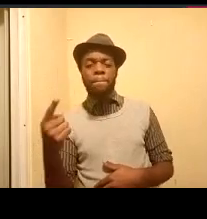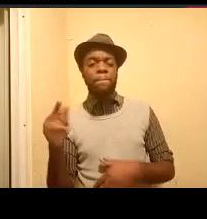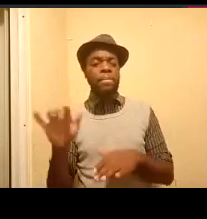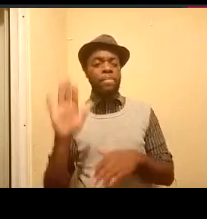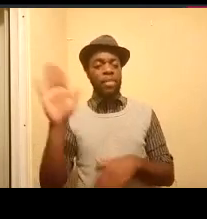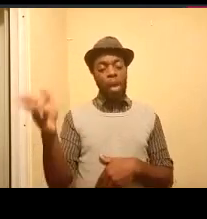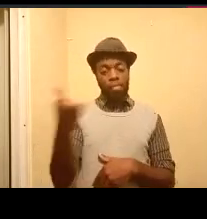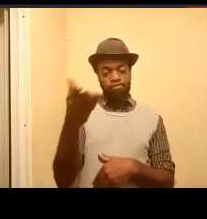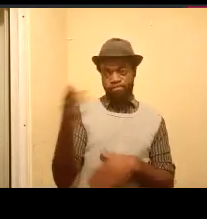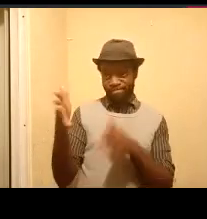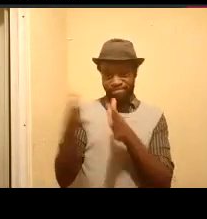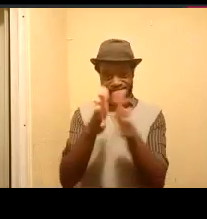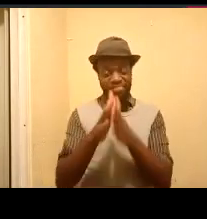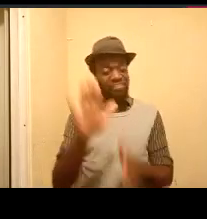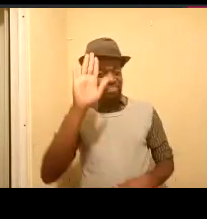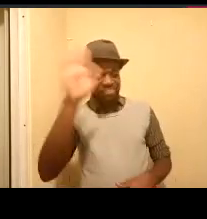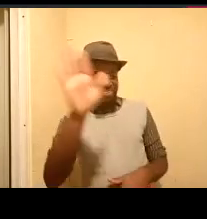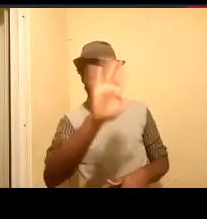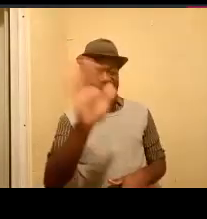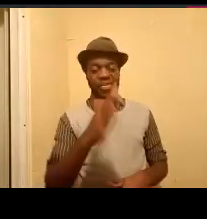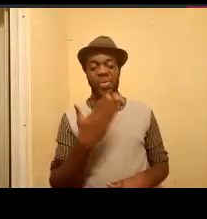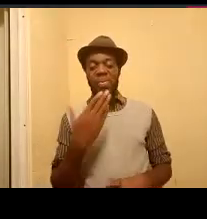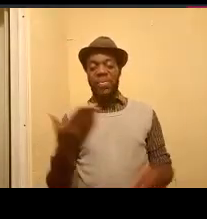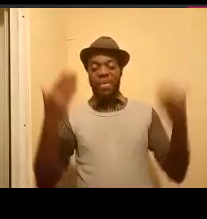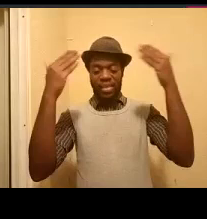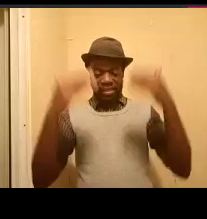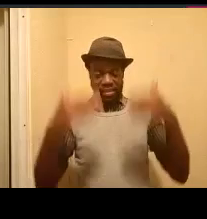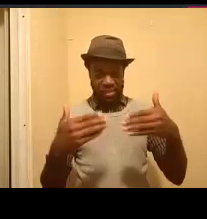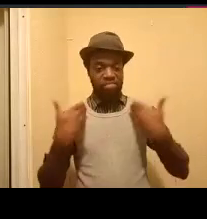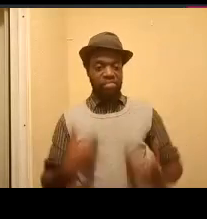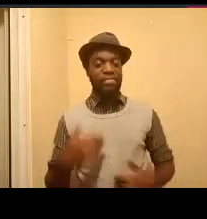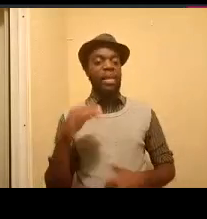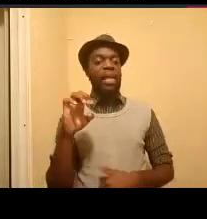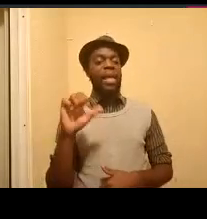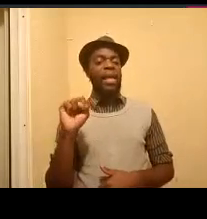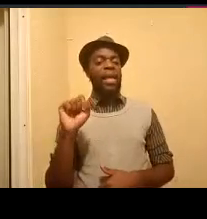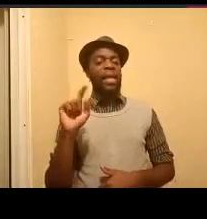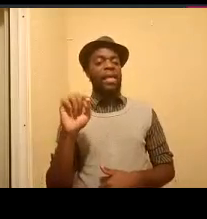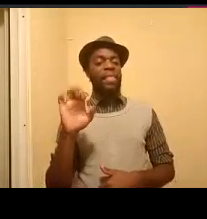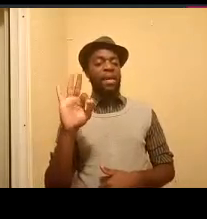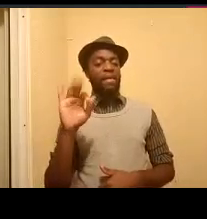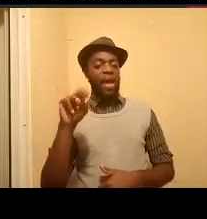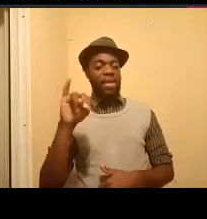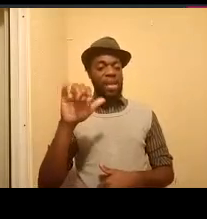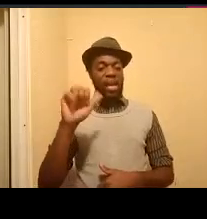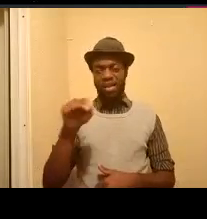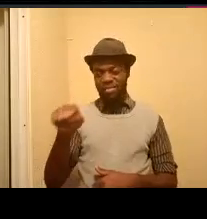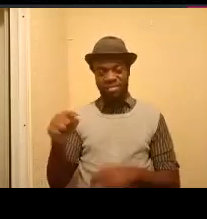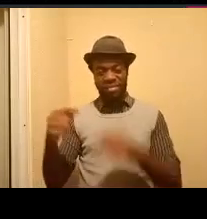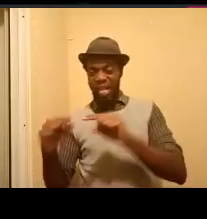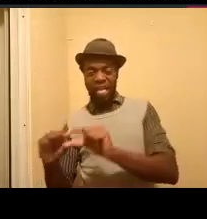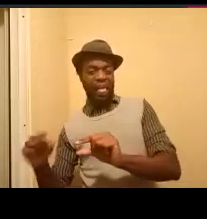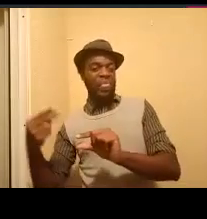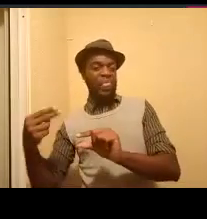Hola, ¿qué tal? Buenas tardes. Soy Estefanía. Qué pena es que a veces no puedo cambiar el nombre de la cuenta.